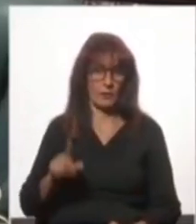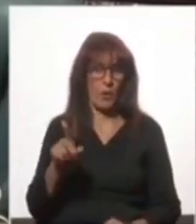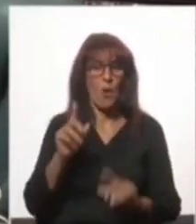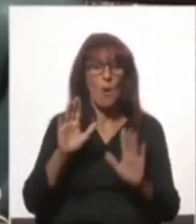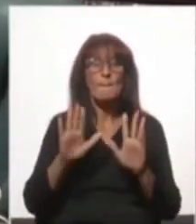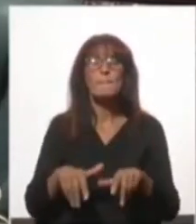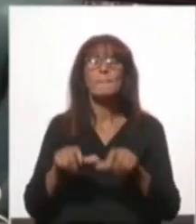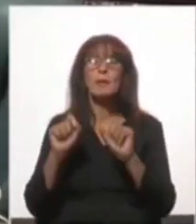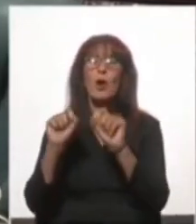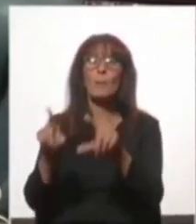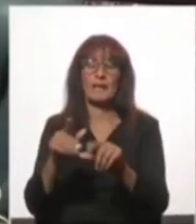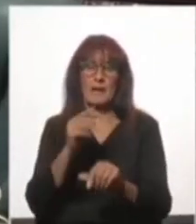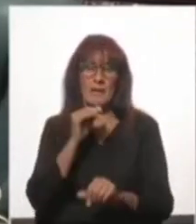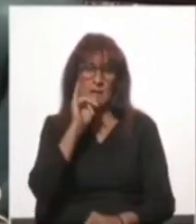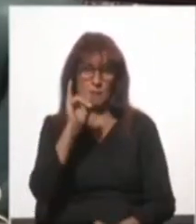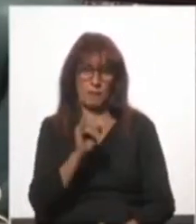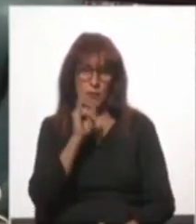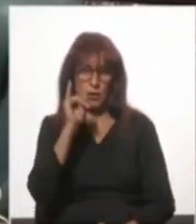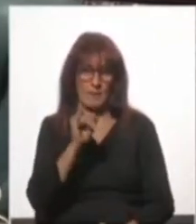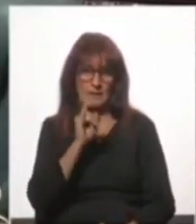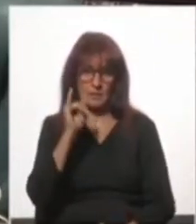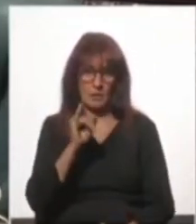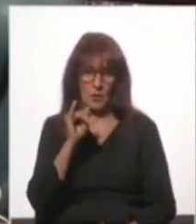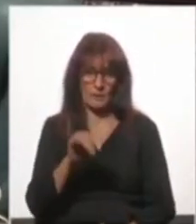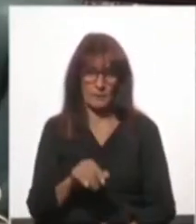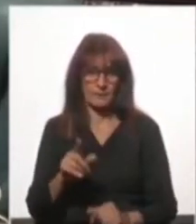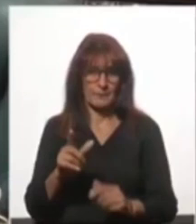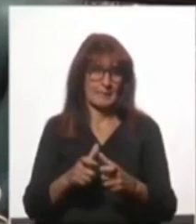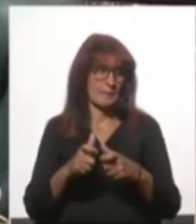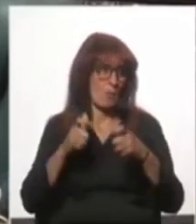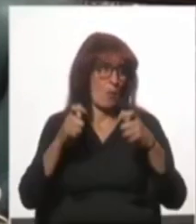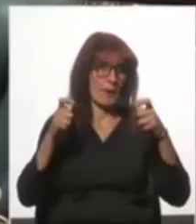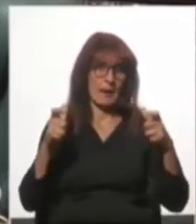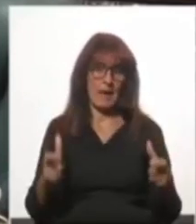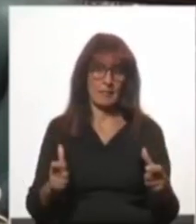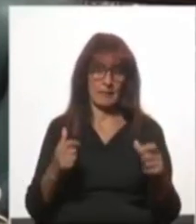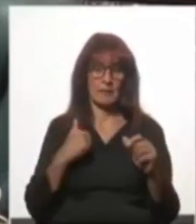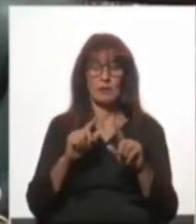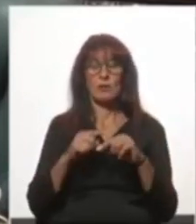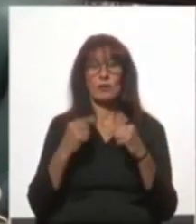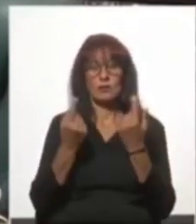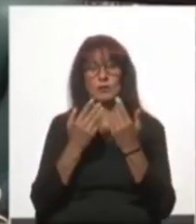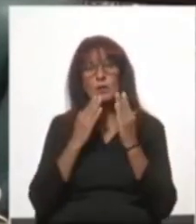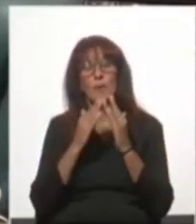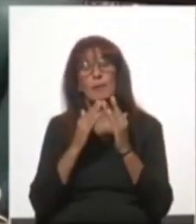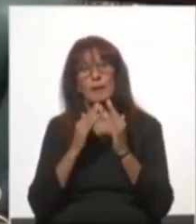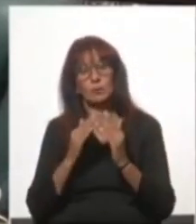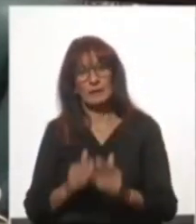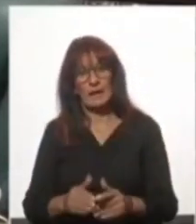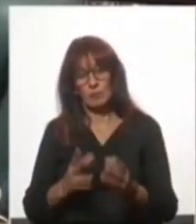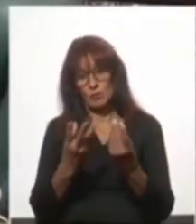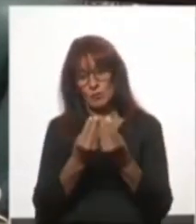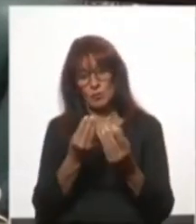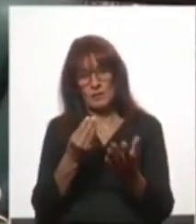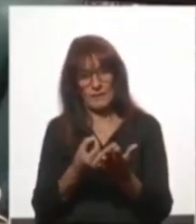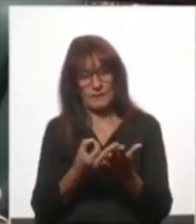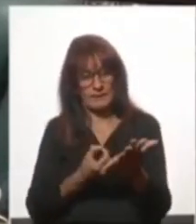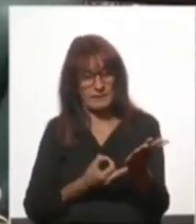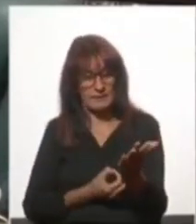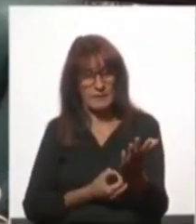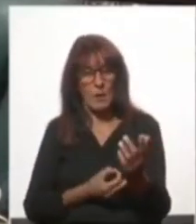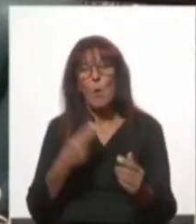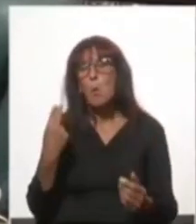propia información, la inconsistencia es enorme. Hemos preguntado varias veces sobre esa conciliación,